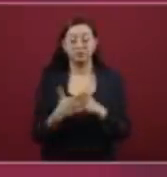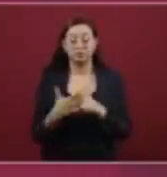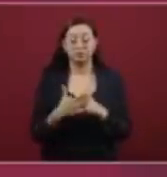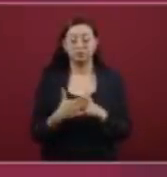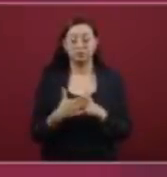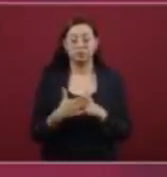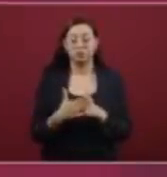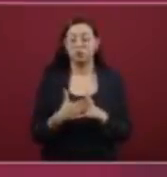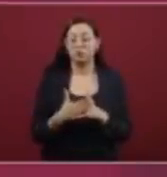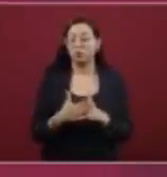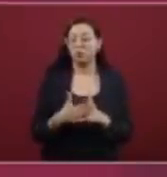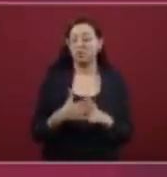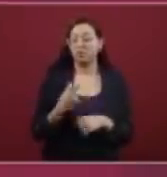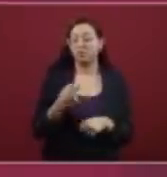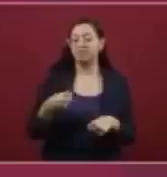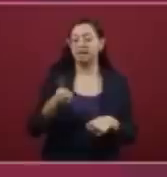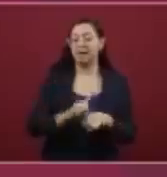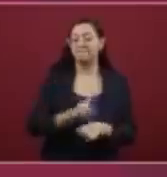que es lunes,